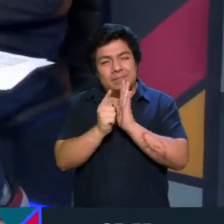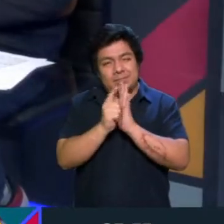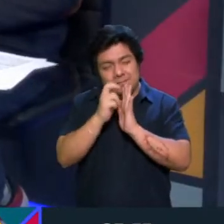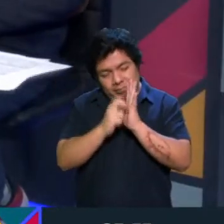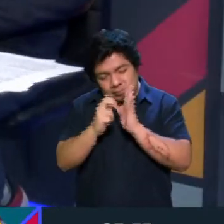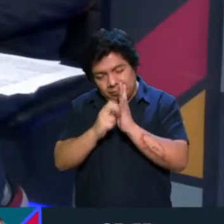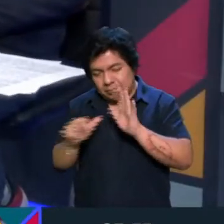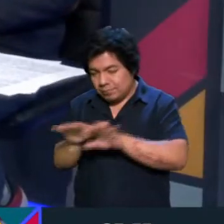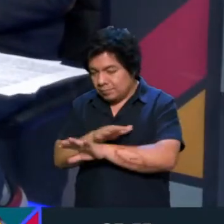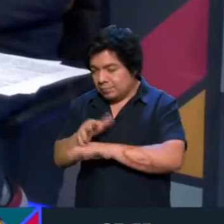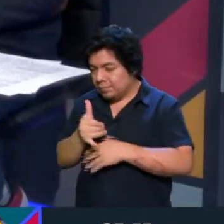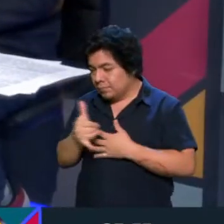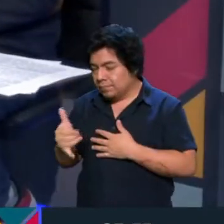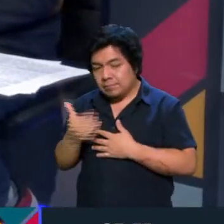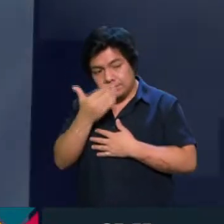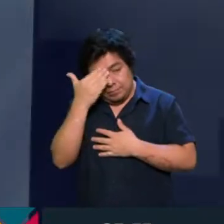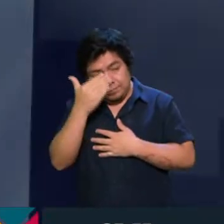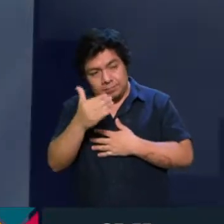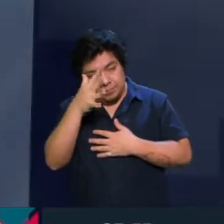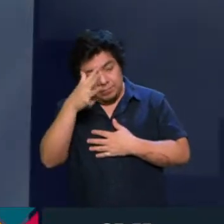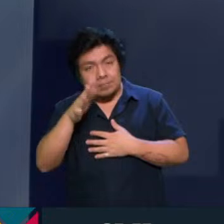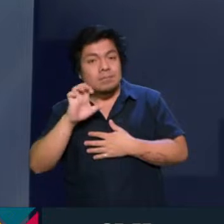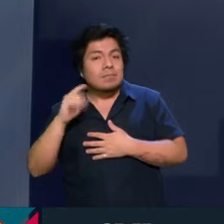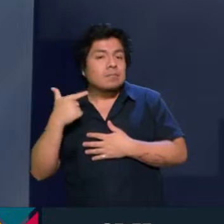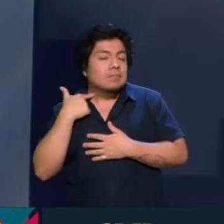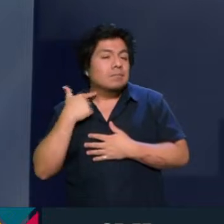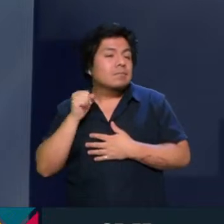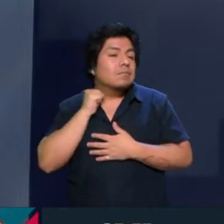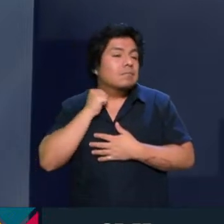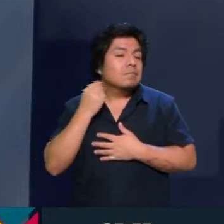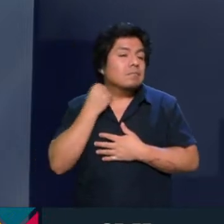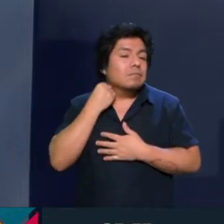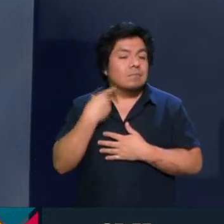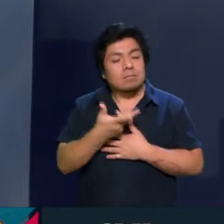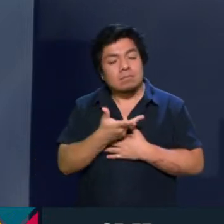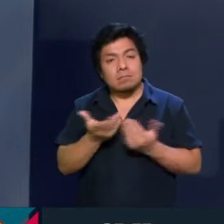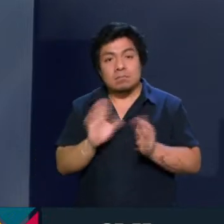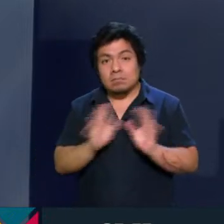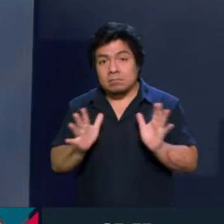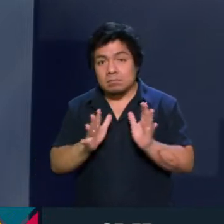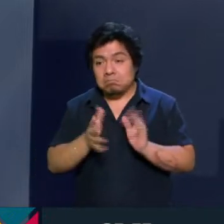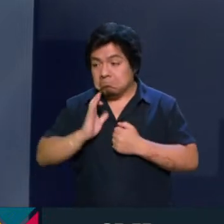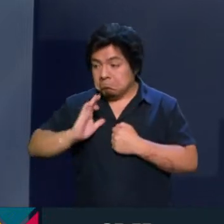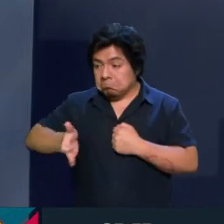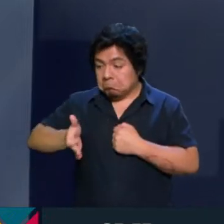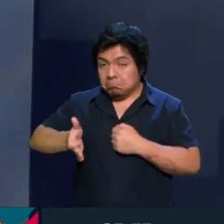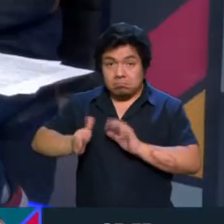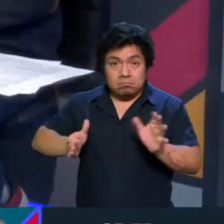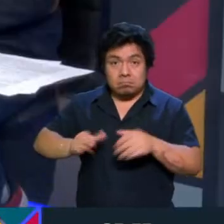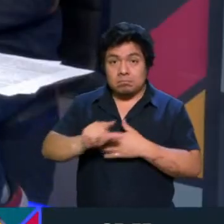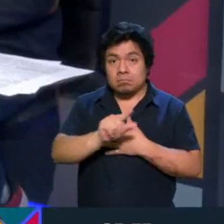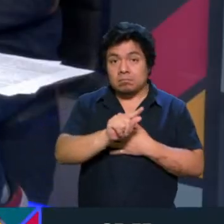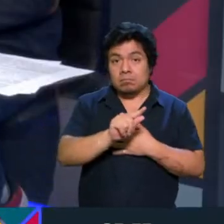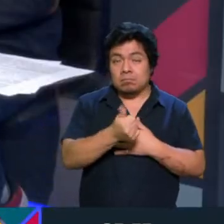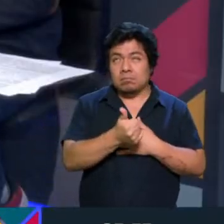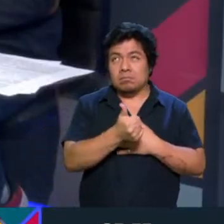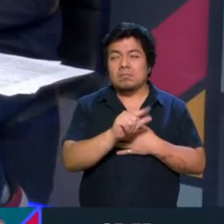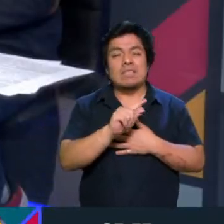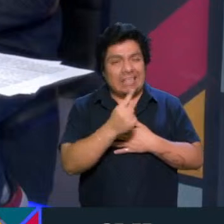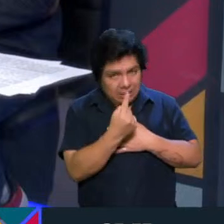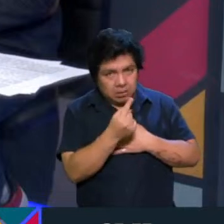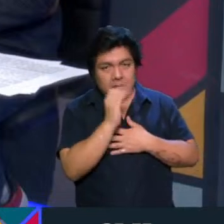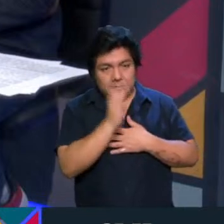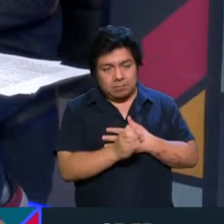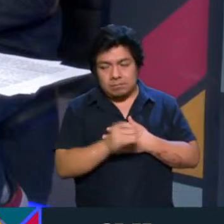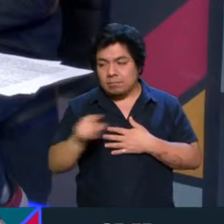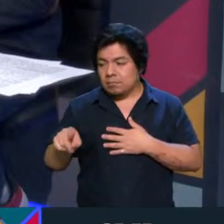Infonavit. Platíquenos, señor ex senador, abogado, pues ya fueron aprobadas. Fueron 71 votos a favor